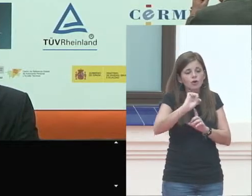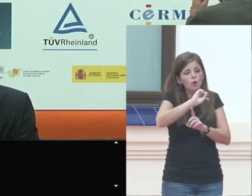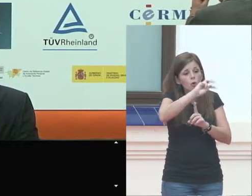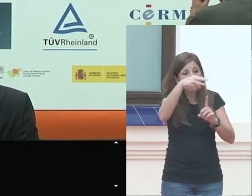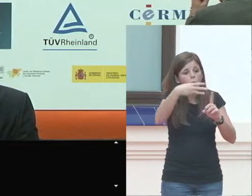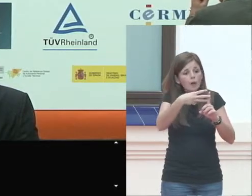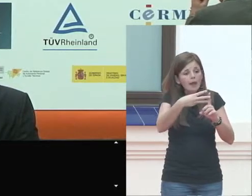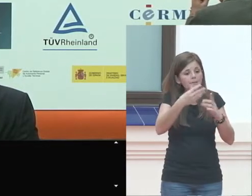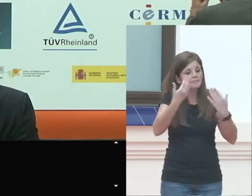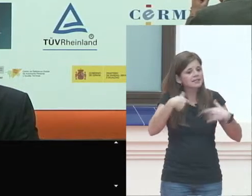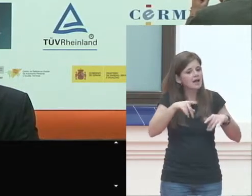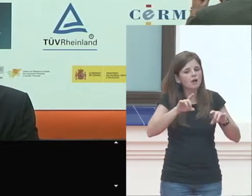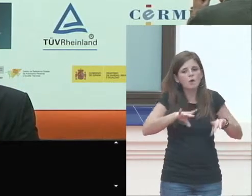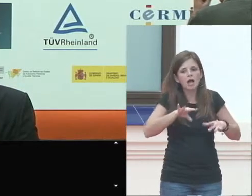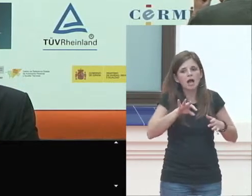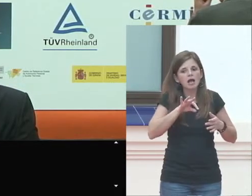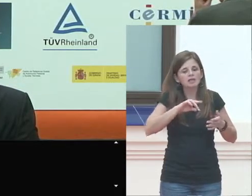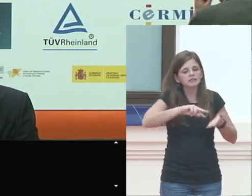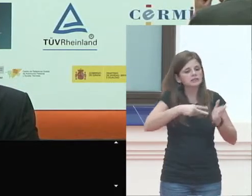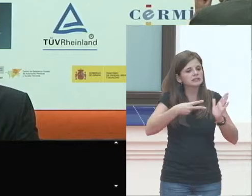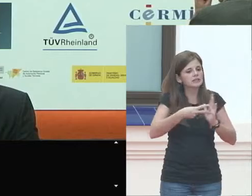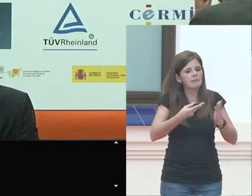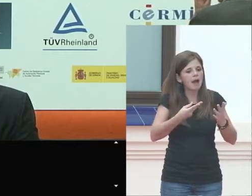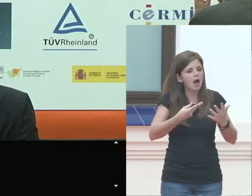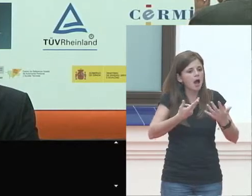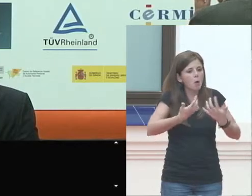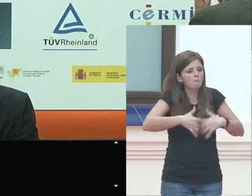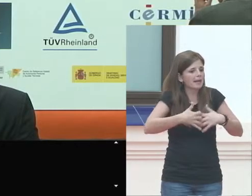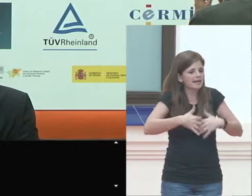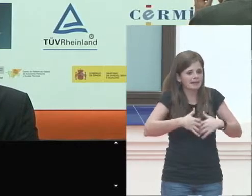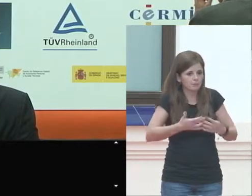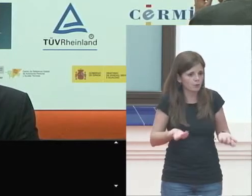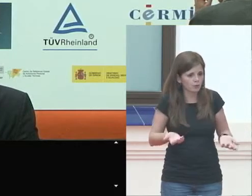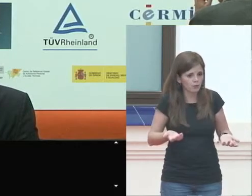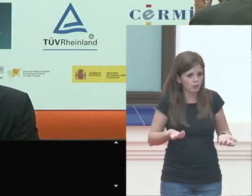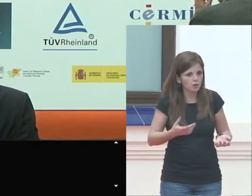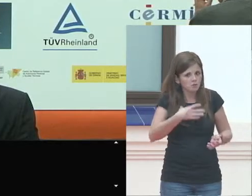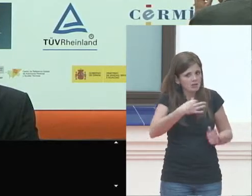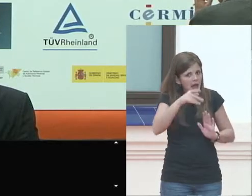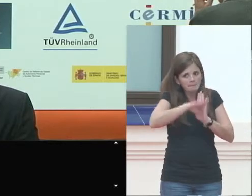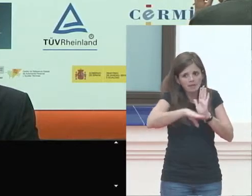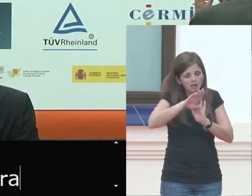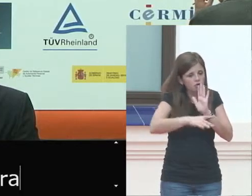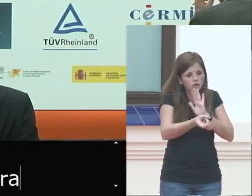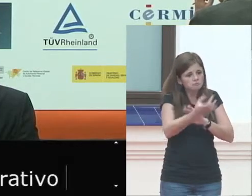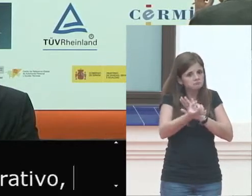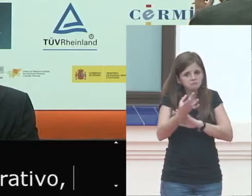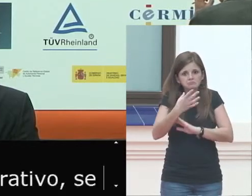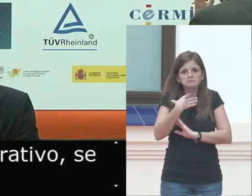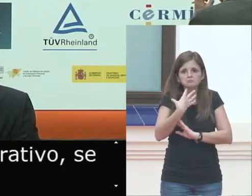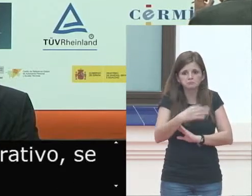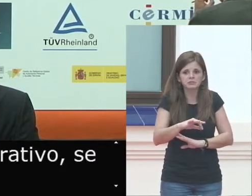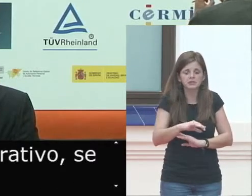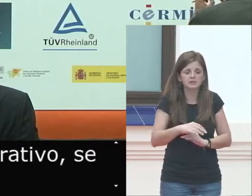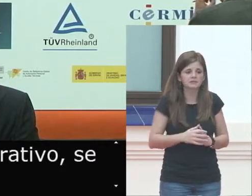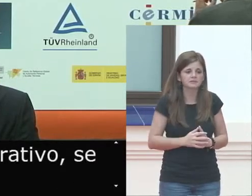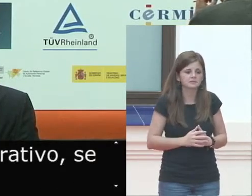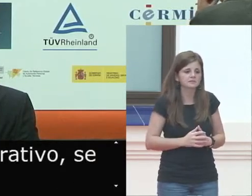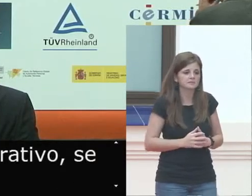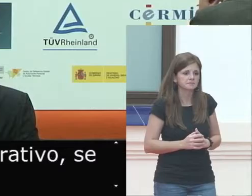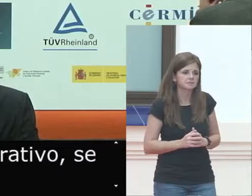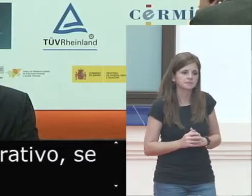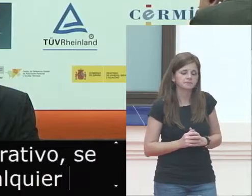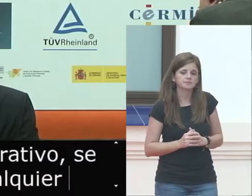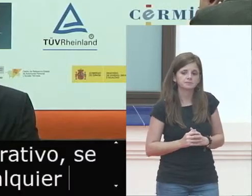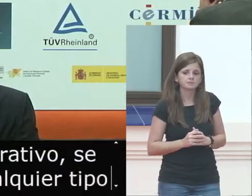es un sistema operativo. Se puede hacer aplicaciones para eso y cualquier tipo. Y van